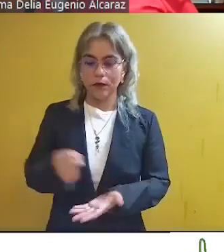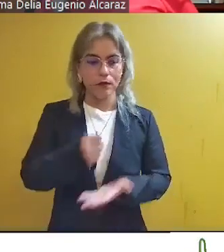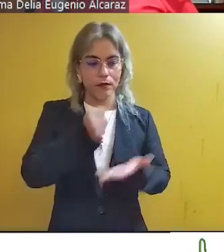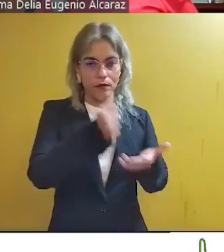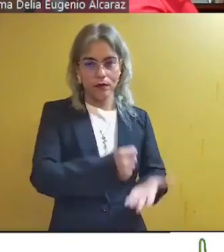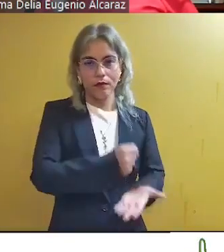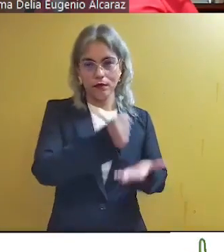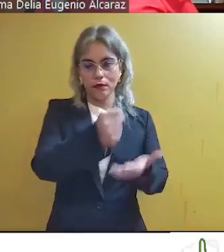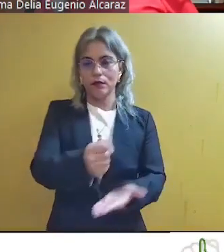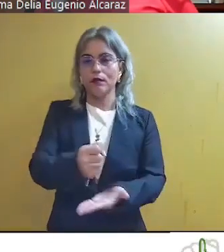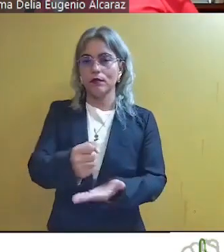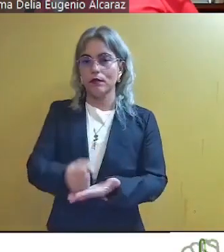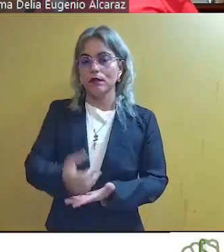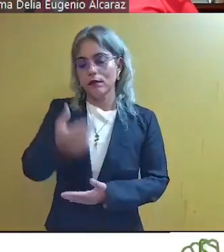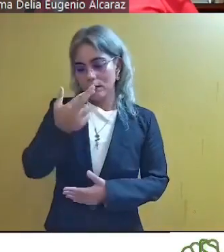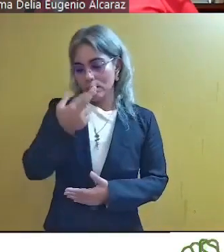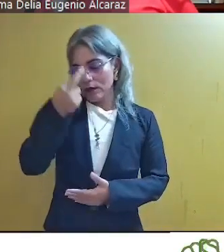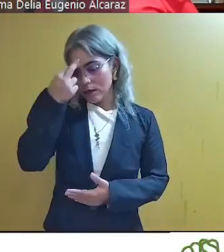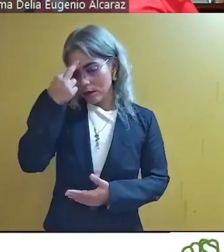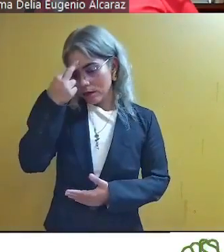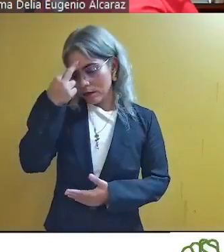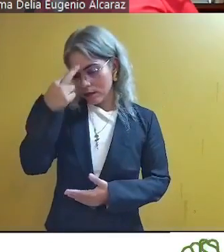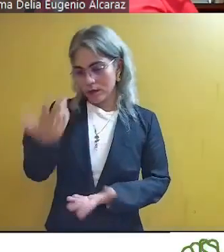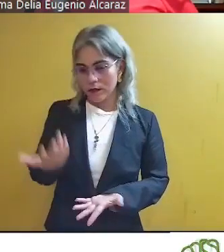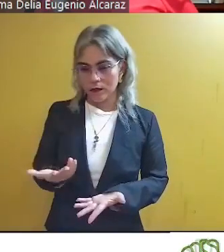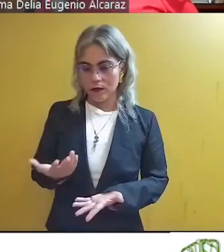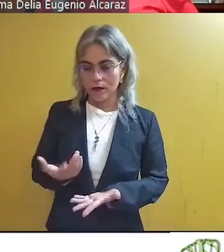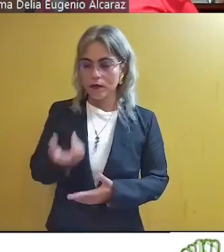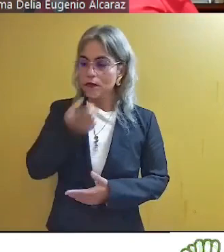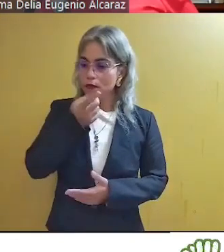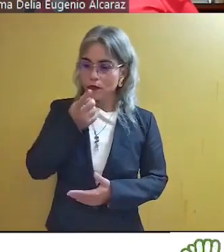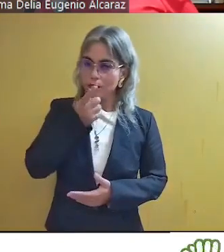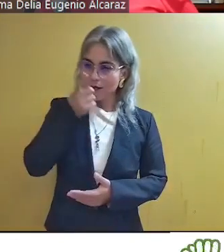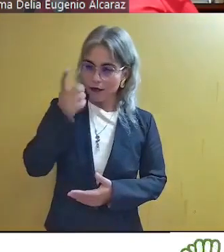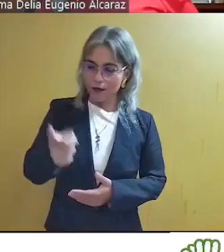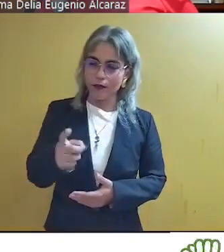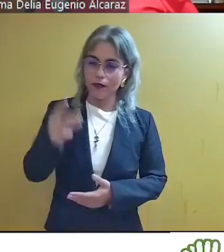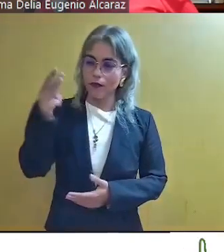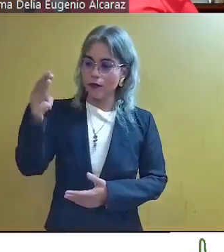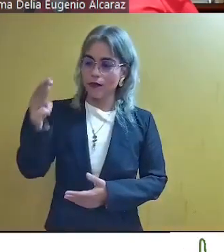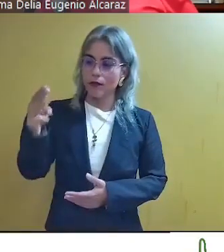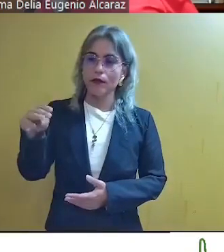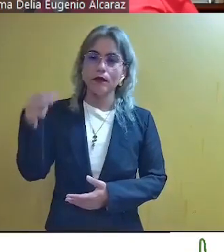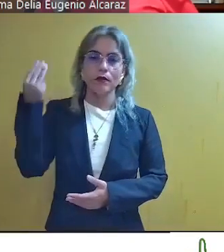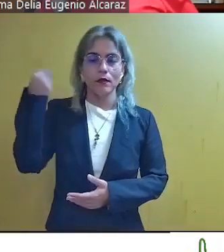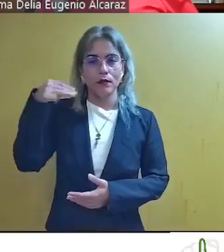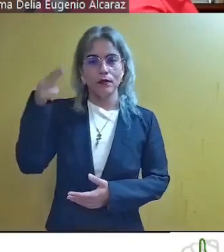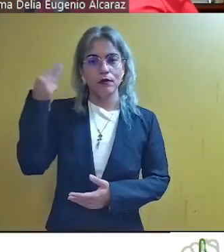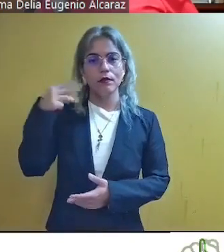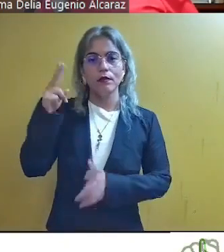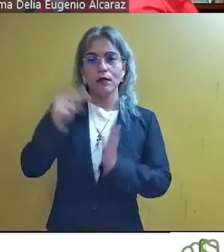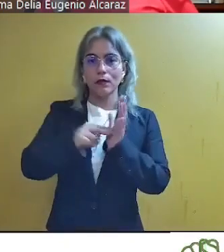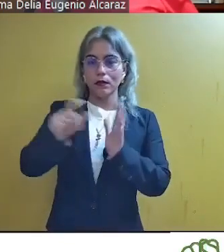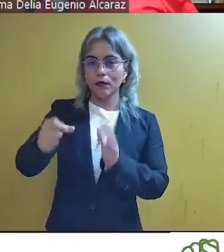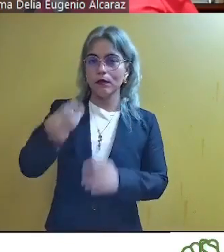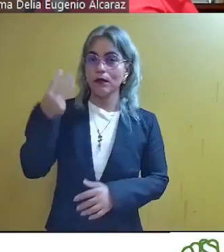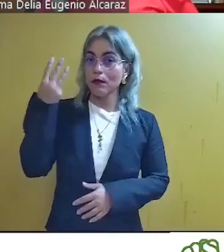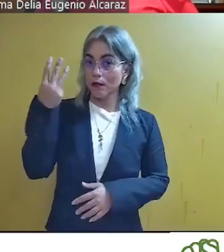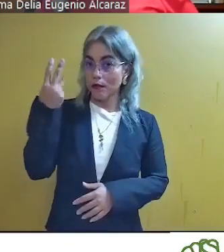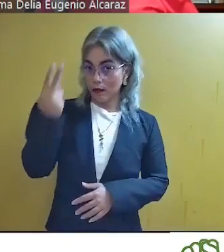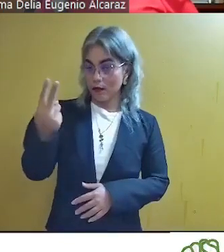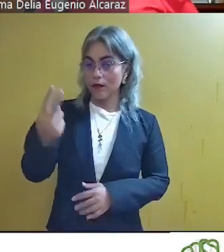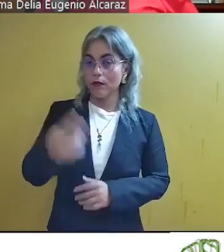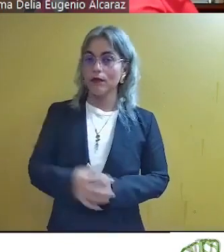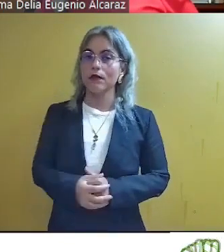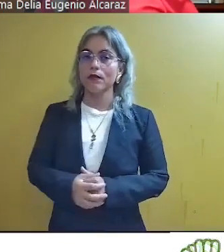efecto. Recuérdense que el procedimiento inició con una demanda presentada el 3 de marzo del 2022, de tal manera que esta